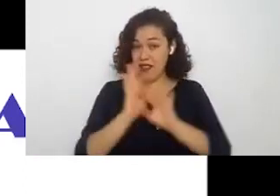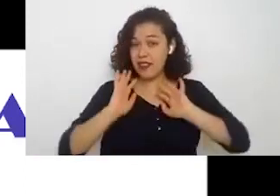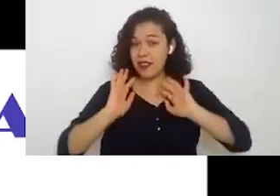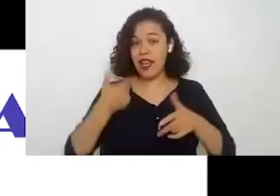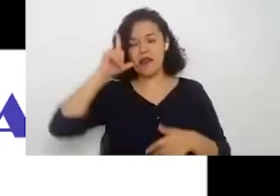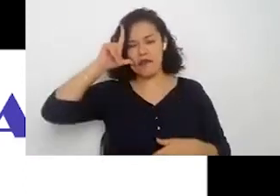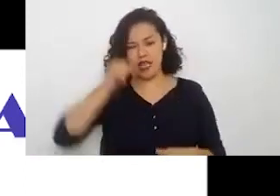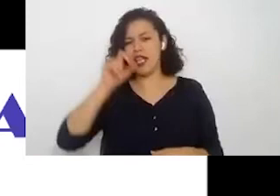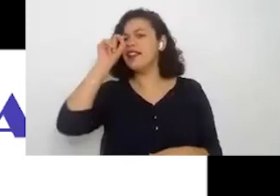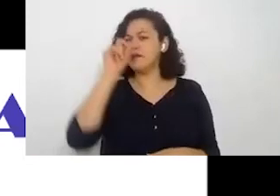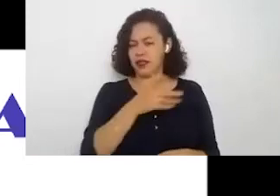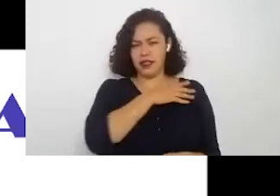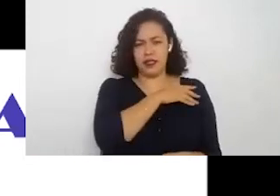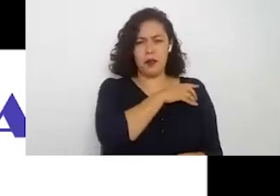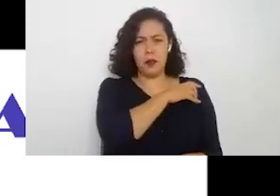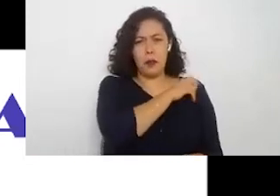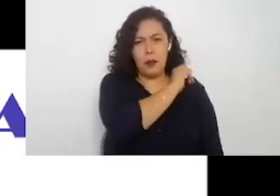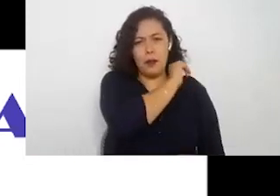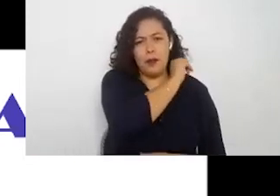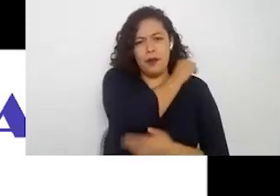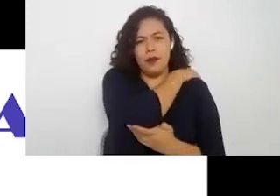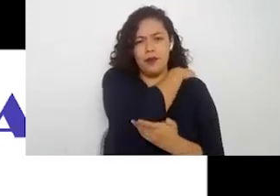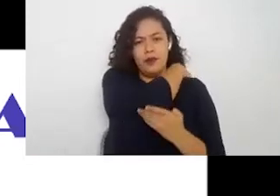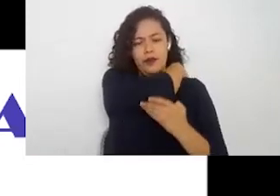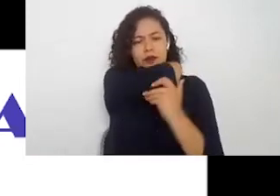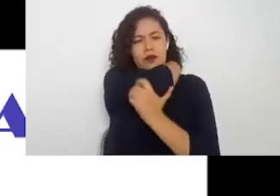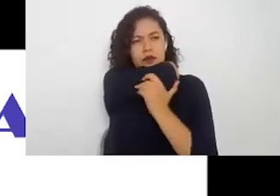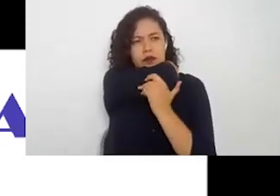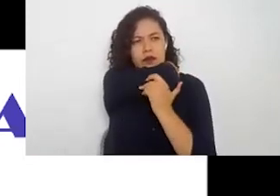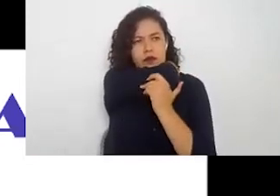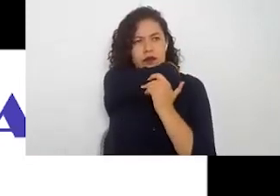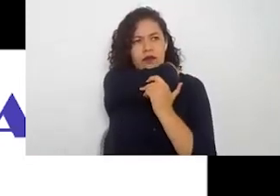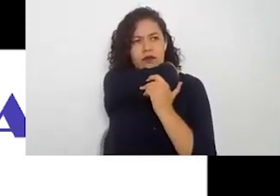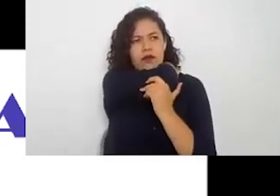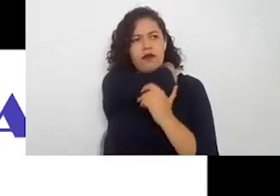mañana. Entonces, creo que empecemos por ello. El